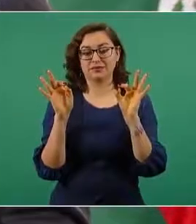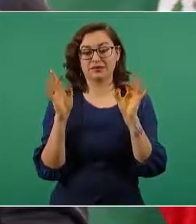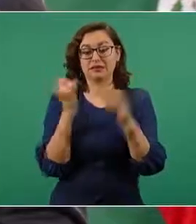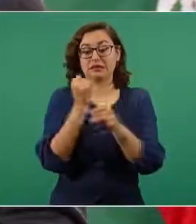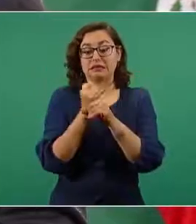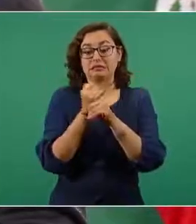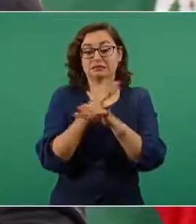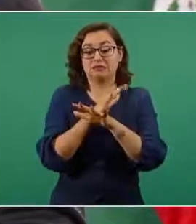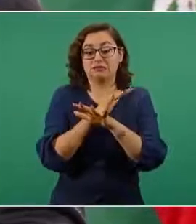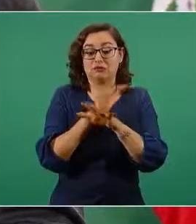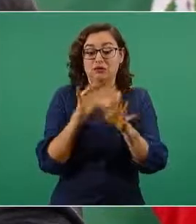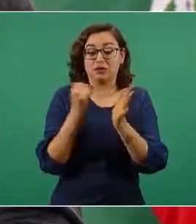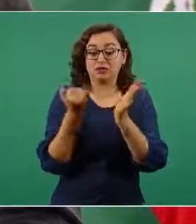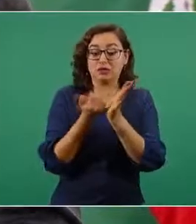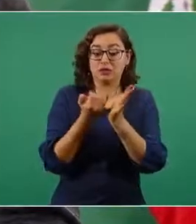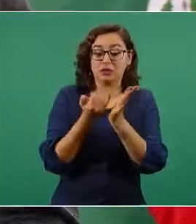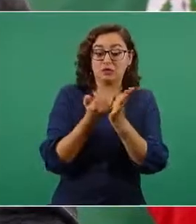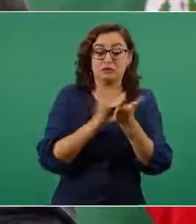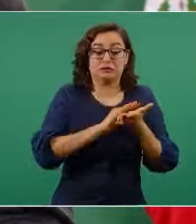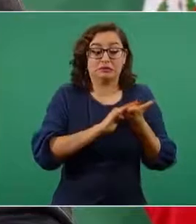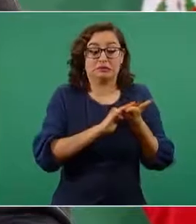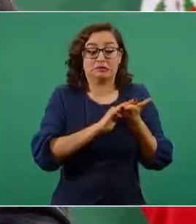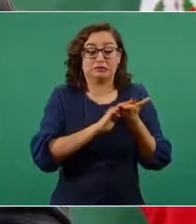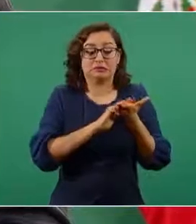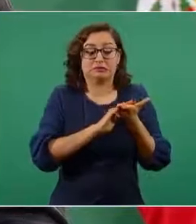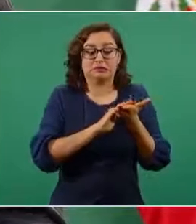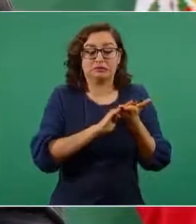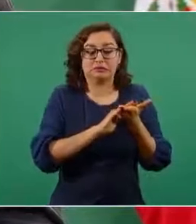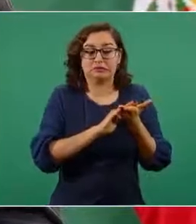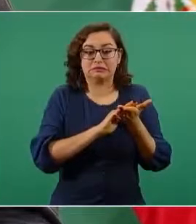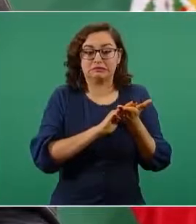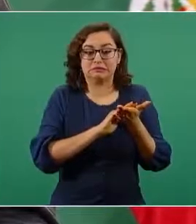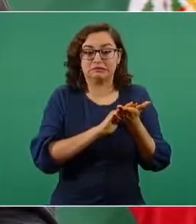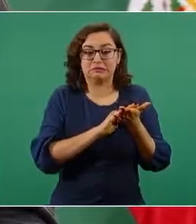de las condonaciones de impuestos que se hicieron